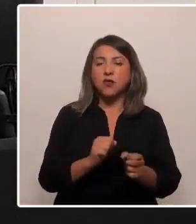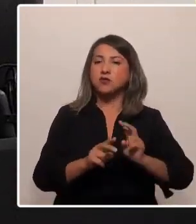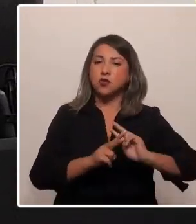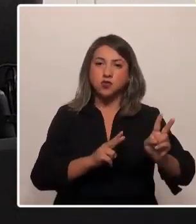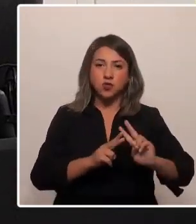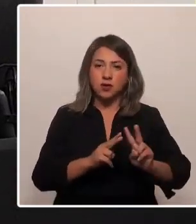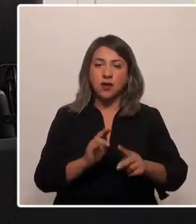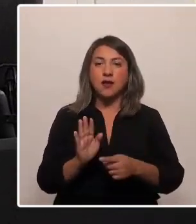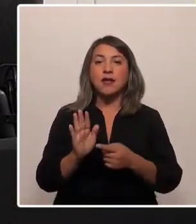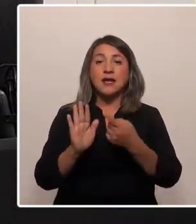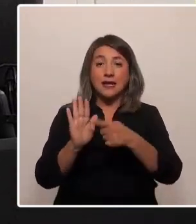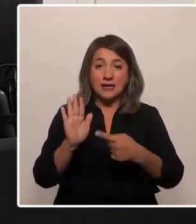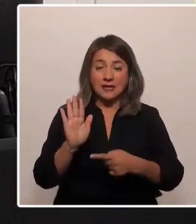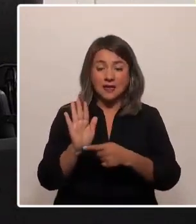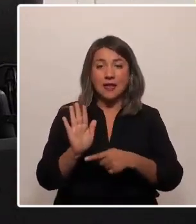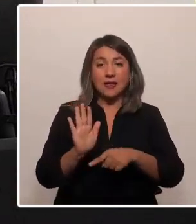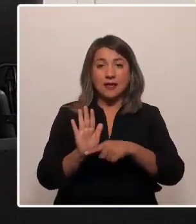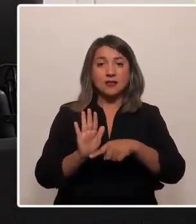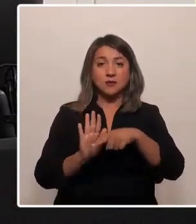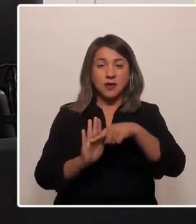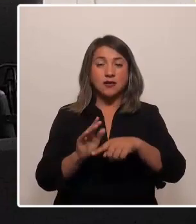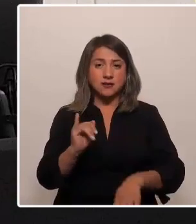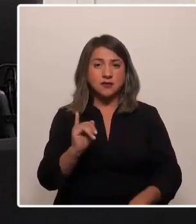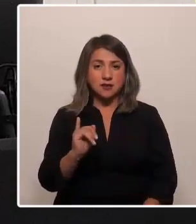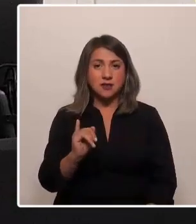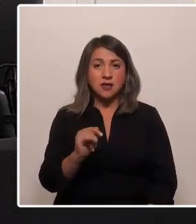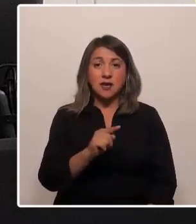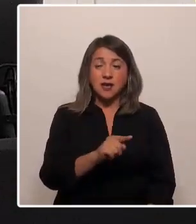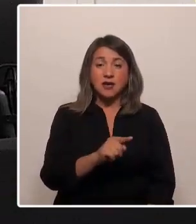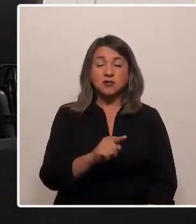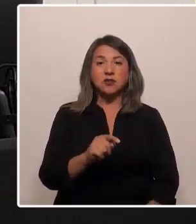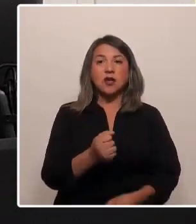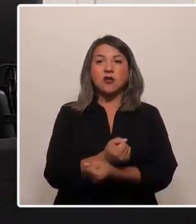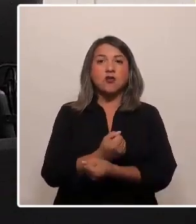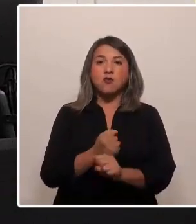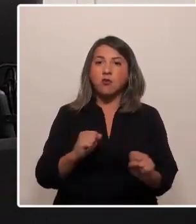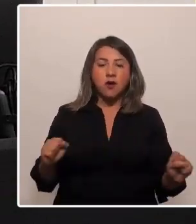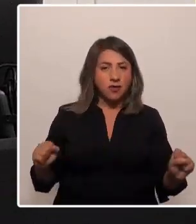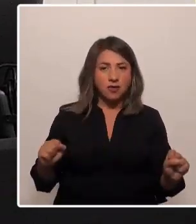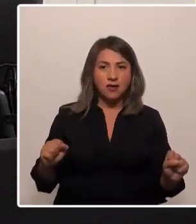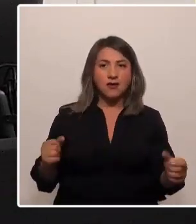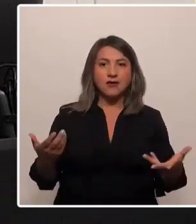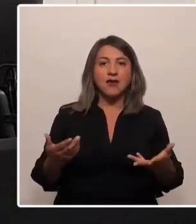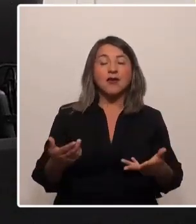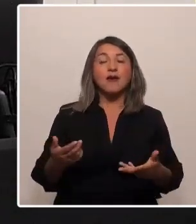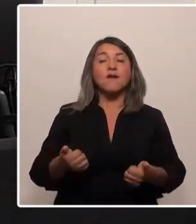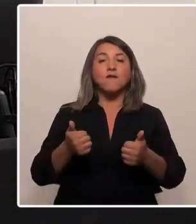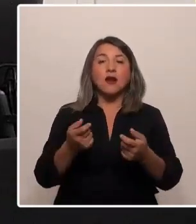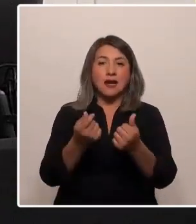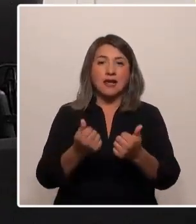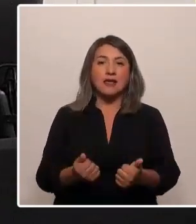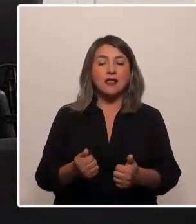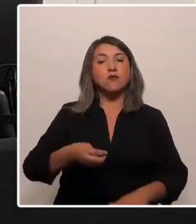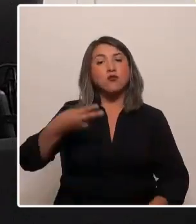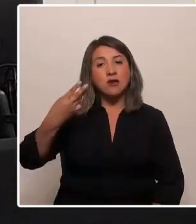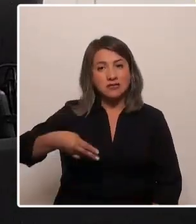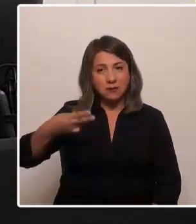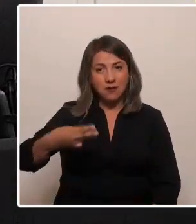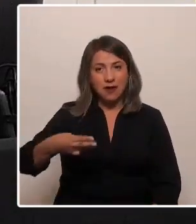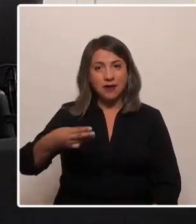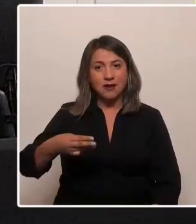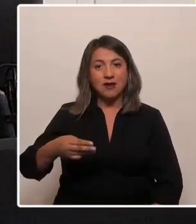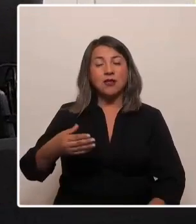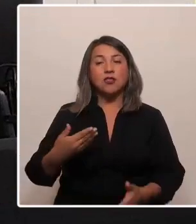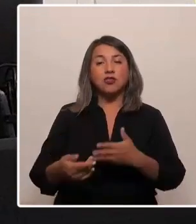listas de espera. Sí, más de aquel que no ha sido capaz de elevar su calidad en la educación municipal al nivel de los